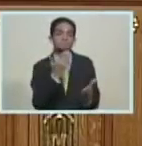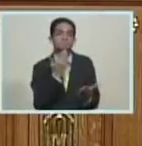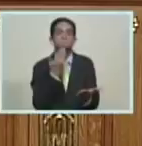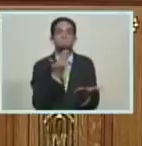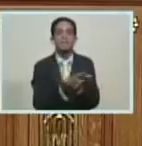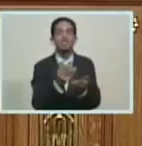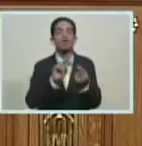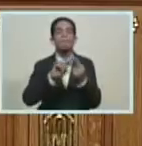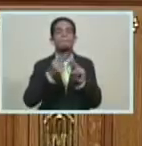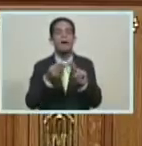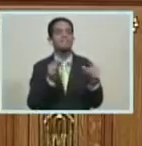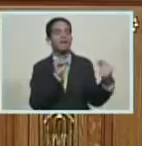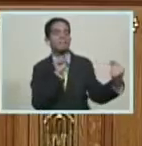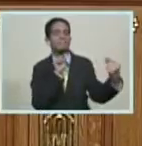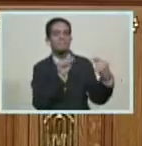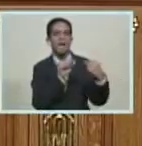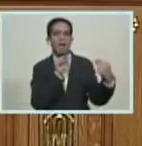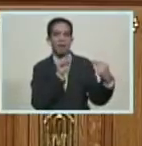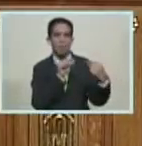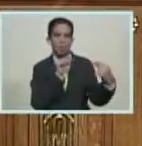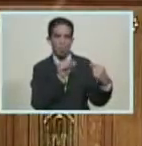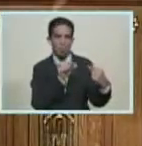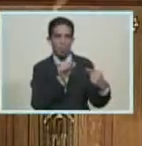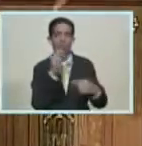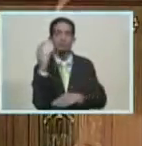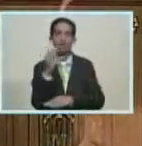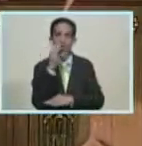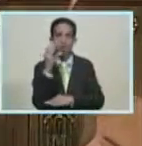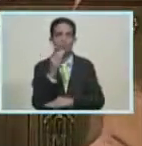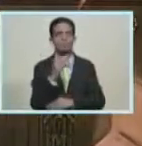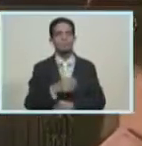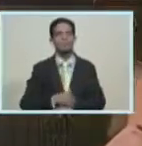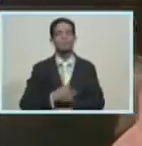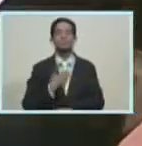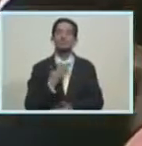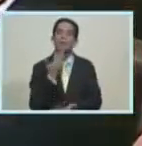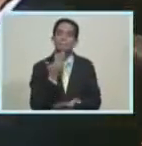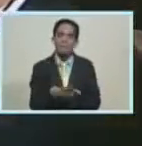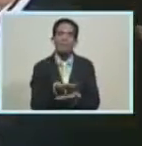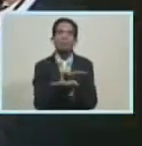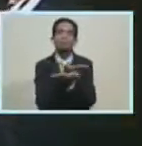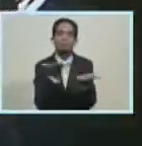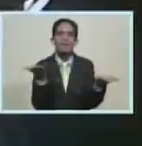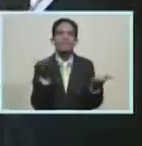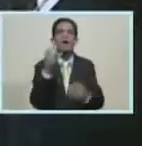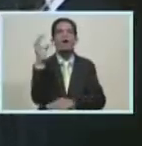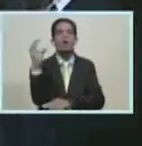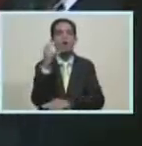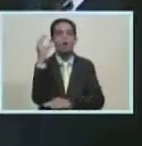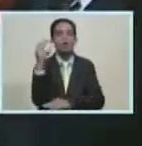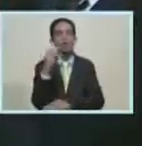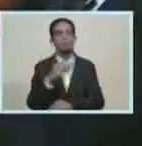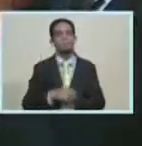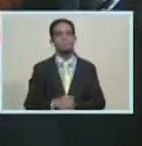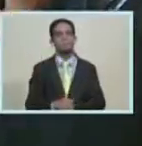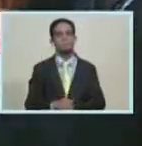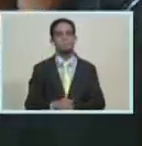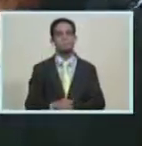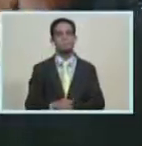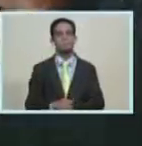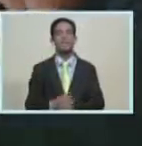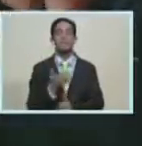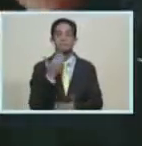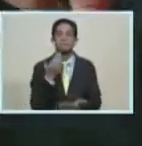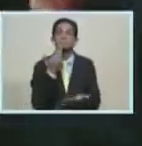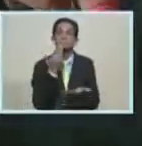el diálogo con Colombia. Es mi clamor, colombianas y colombianos, es mi clamor, venezolanos y